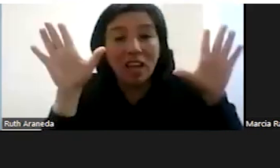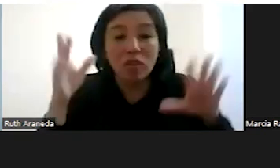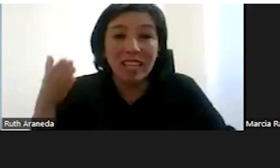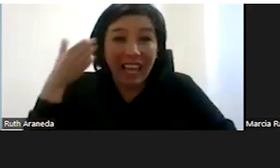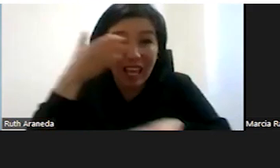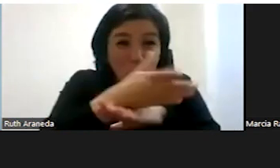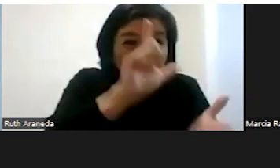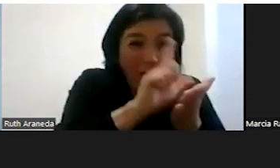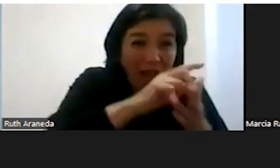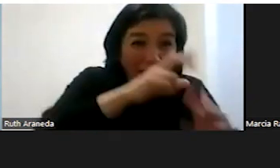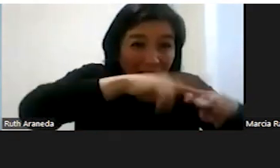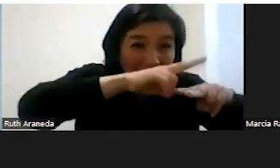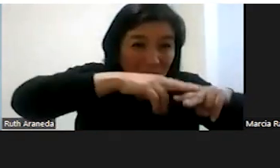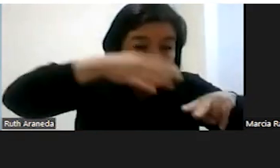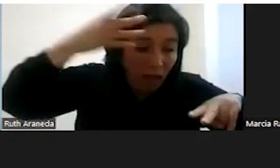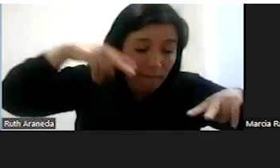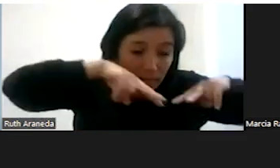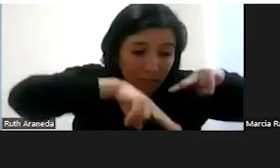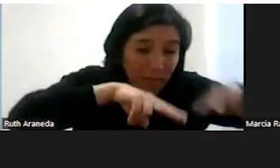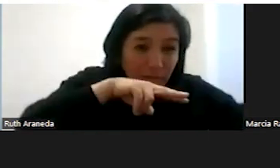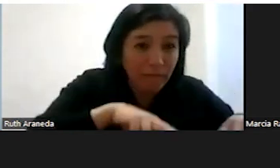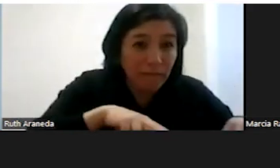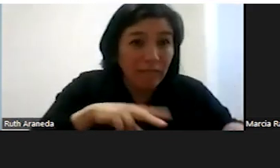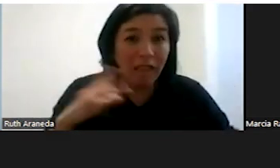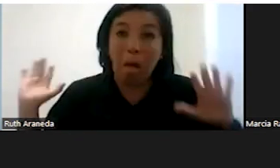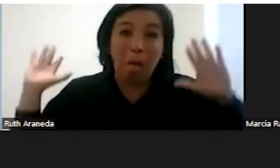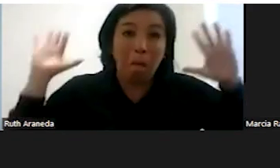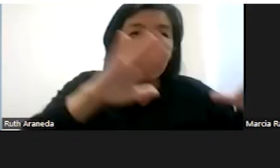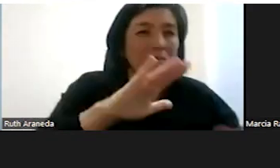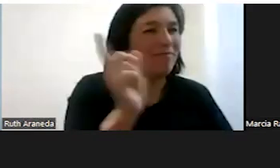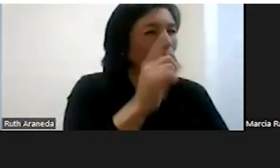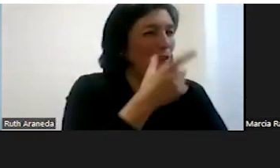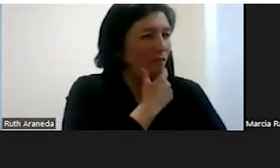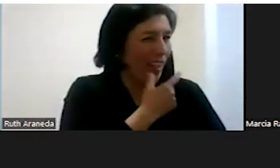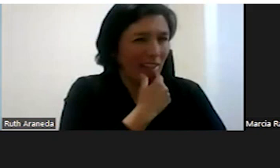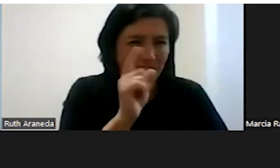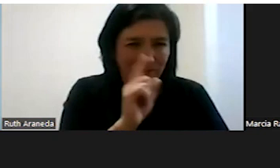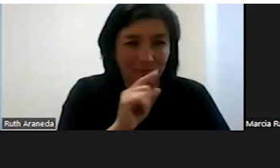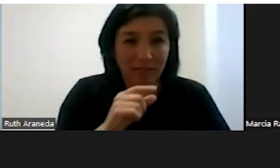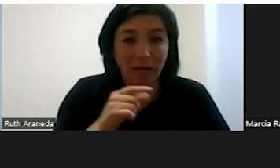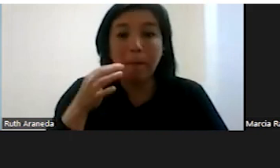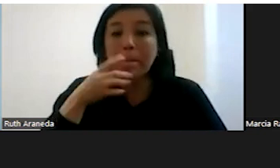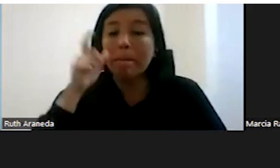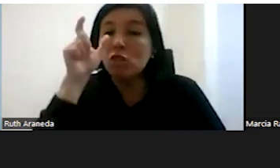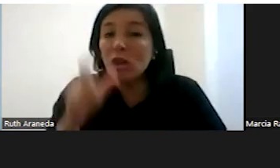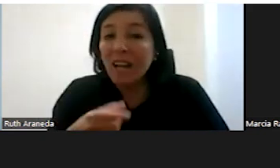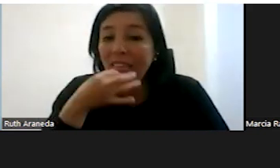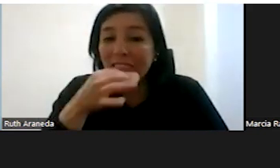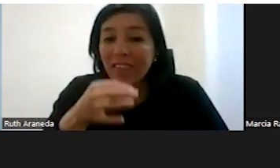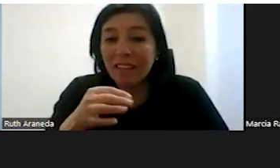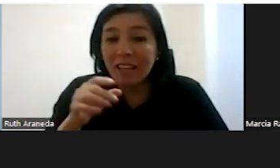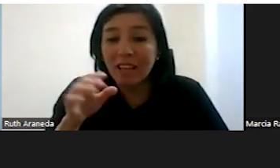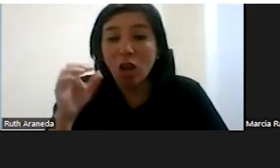arqueológico por la misma comunidad no es tan fácil. Ahí en el chat veo que alguien deja como sugerencias, pero para